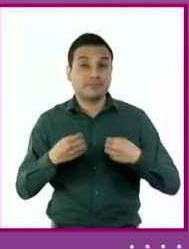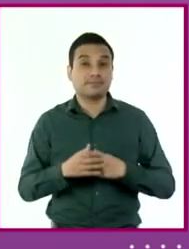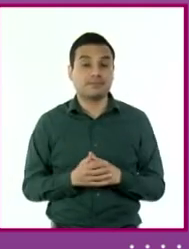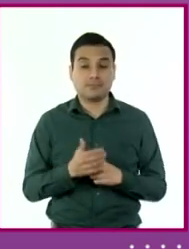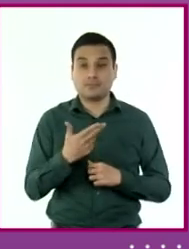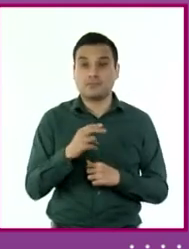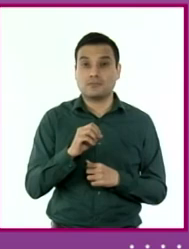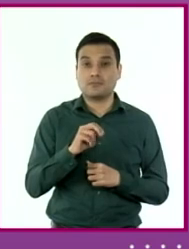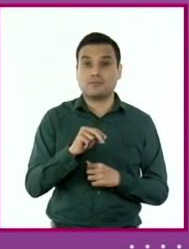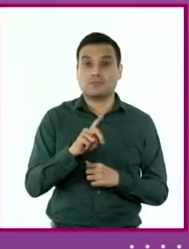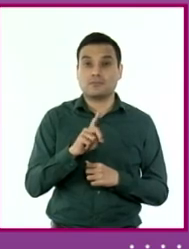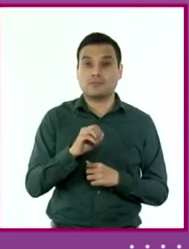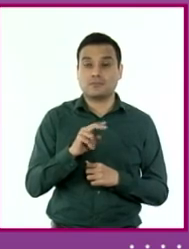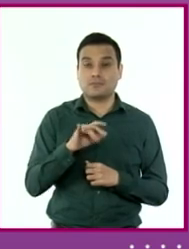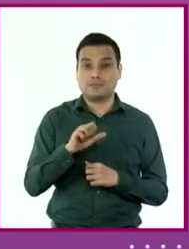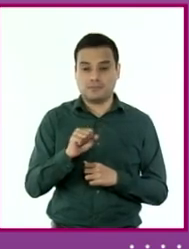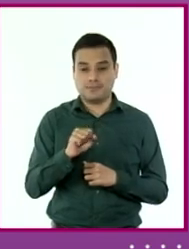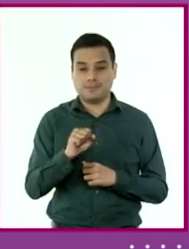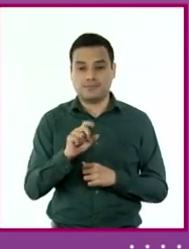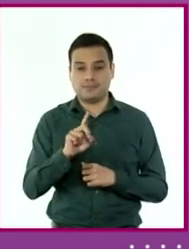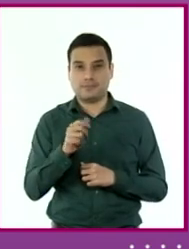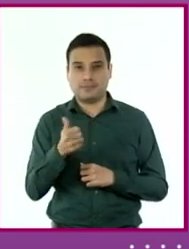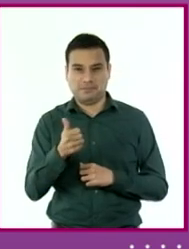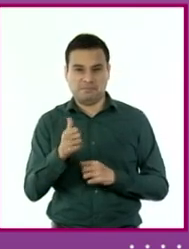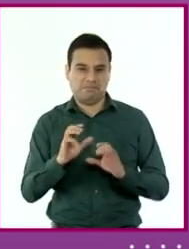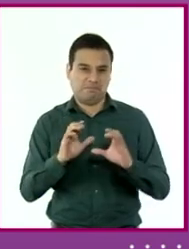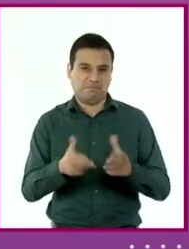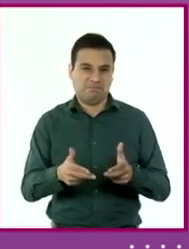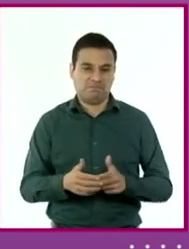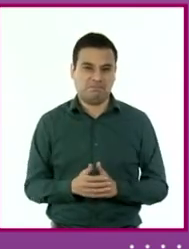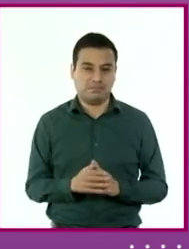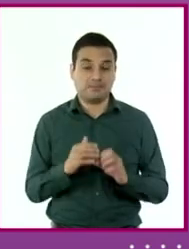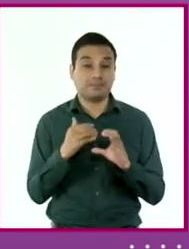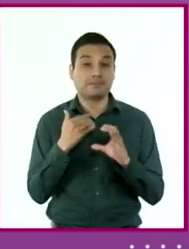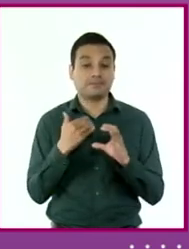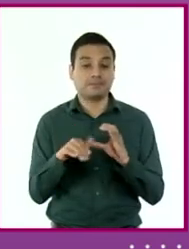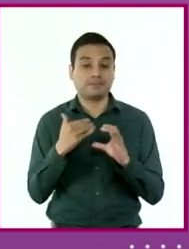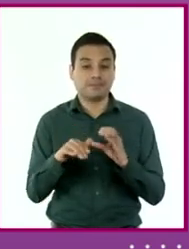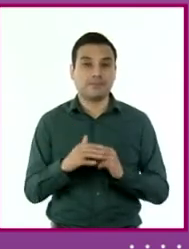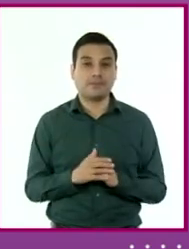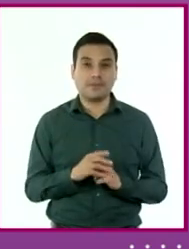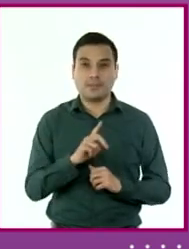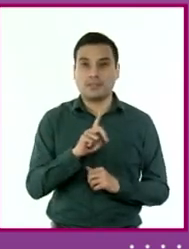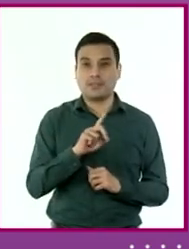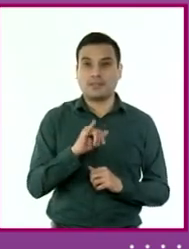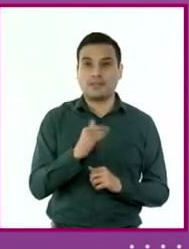Hondonada 36, Tzimol, Chiapas. Email address,